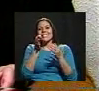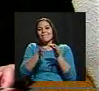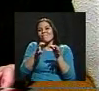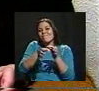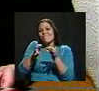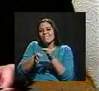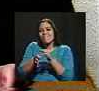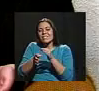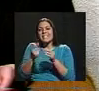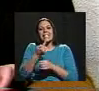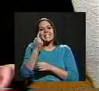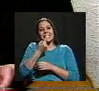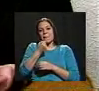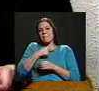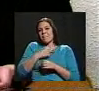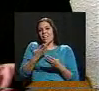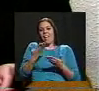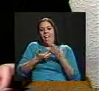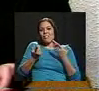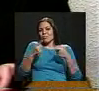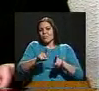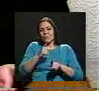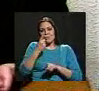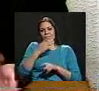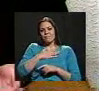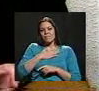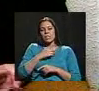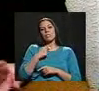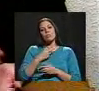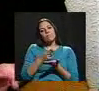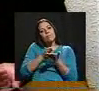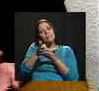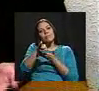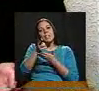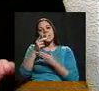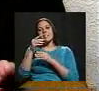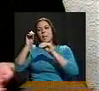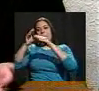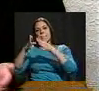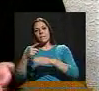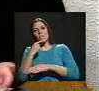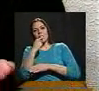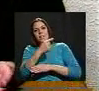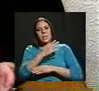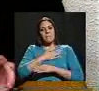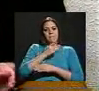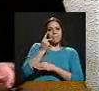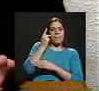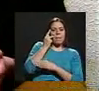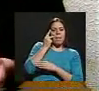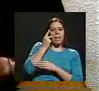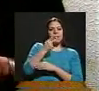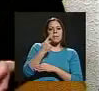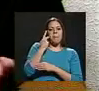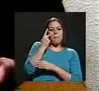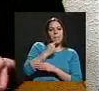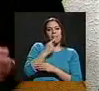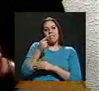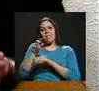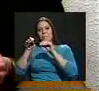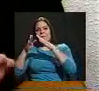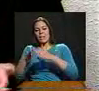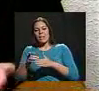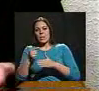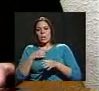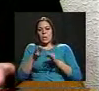que sea que hubiera pasado. Y de mi parte yo tenía que ser muy honesta con lo que la profesora le estaba diciendo a mis papás y mis papás a ellas, y no podía como manipular